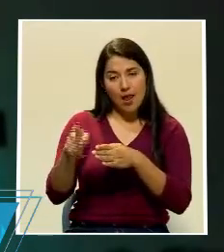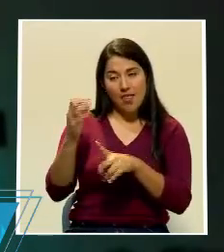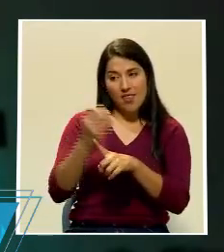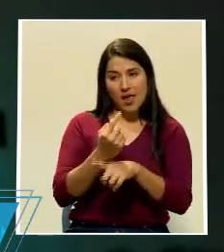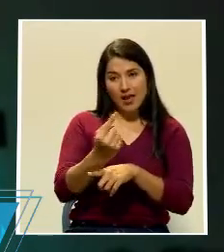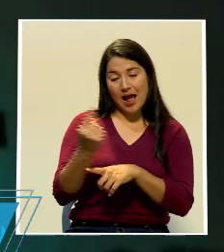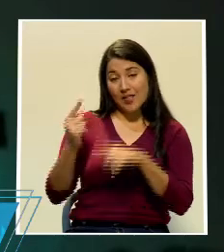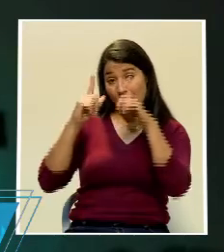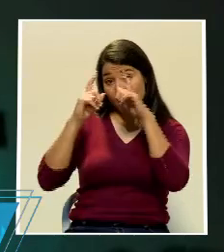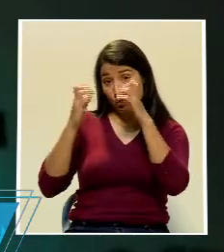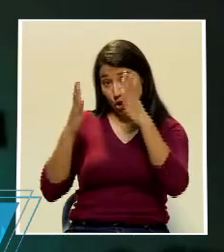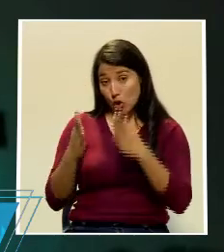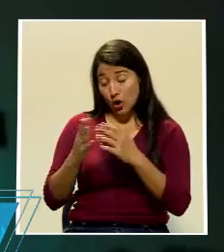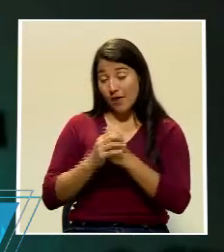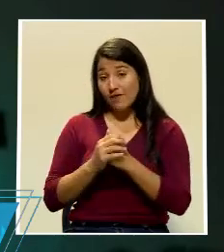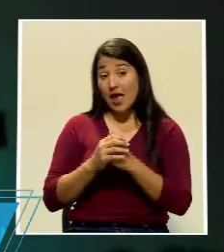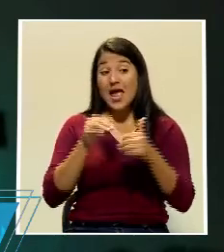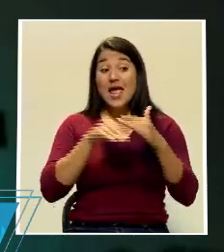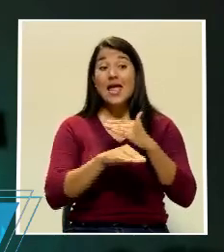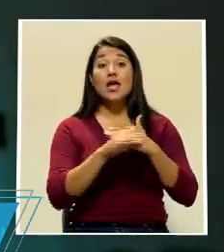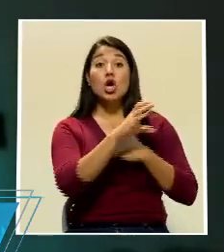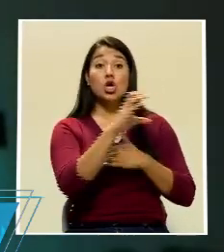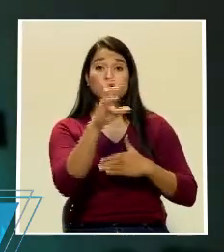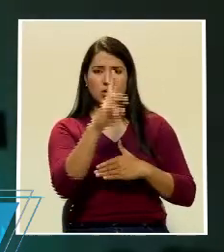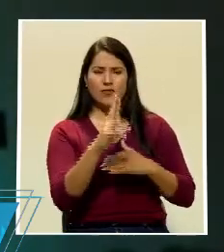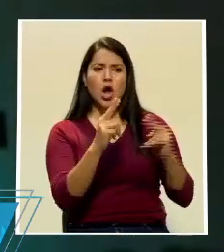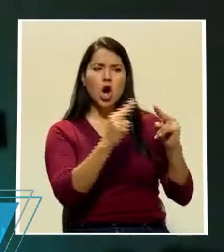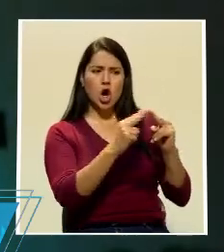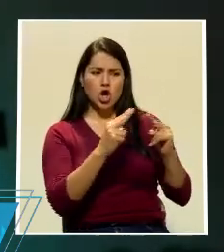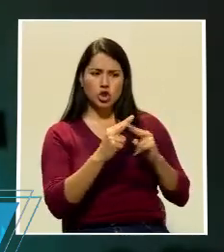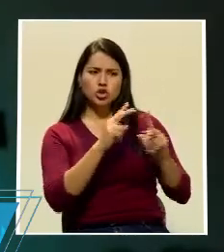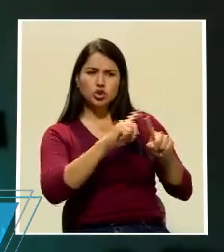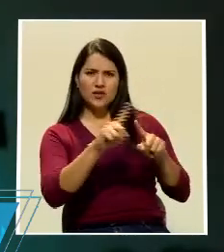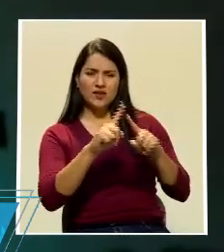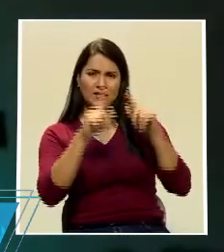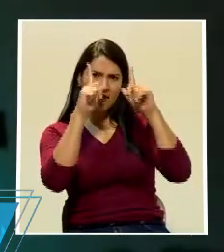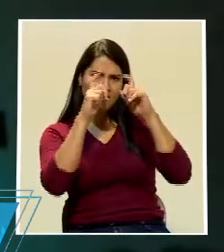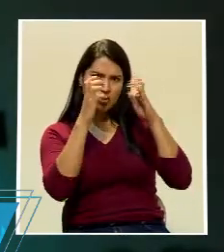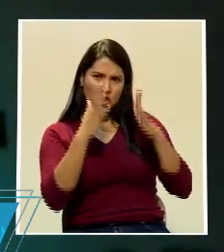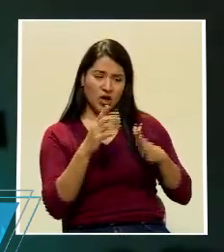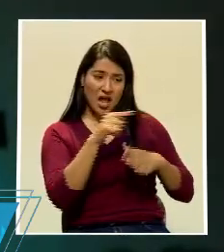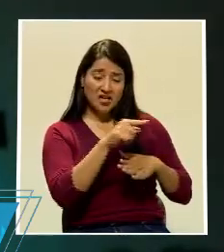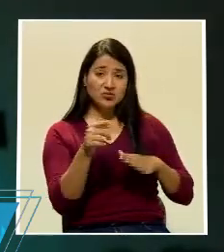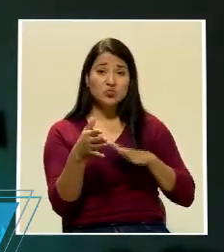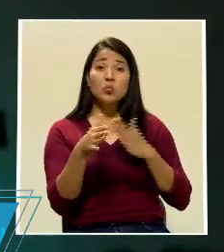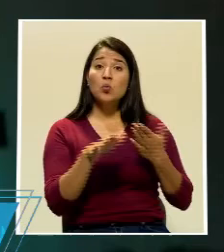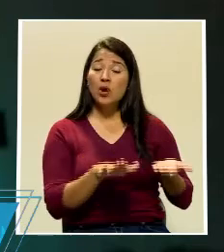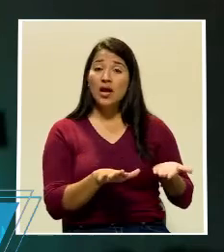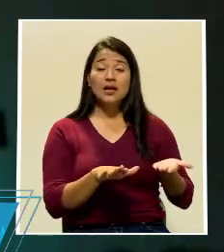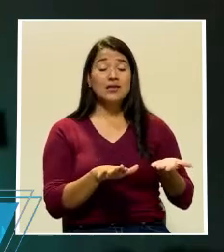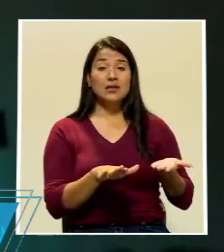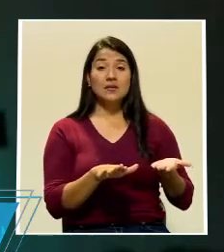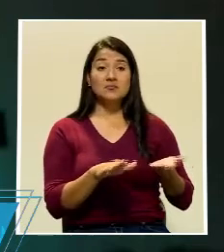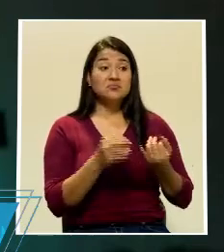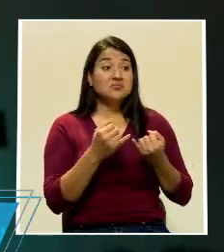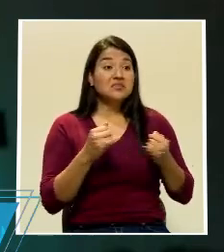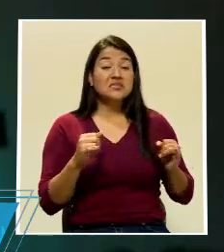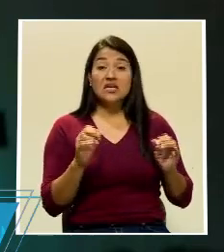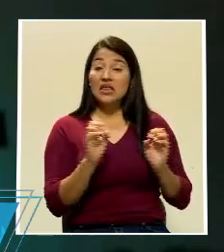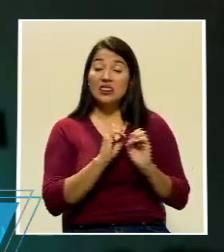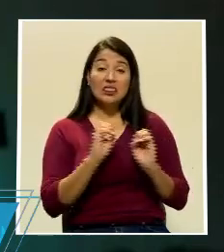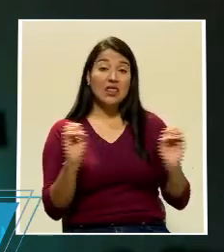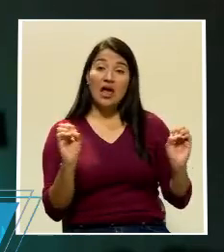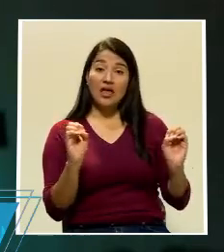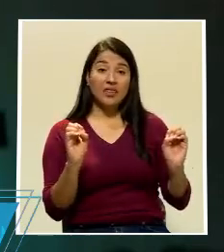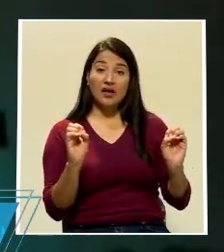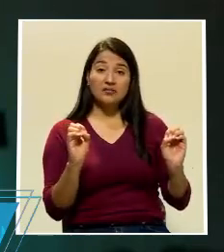Yo conozco varios casos en Costa Rica de fotógrafos que han muerto sin nada